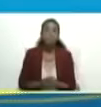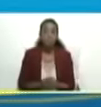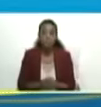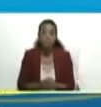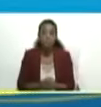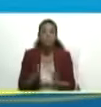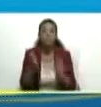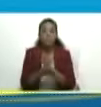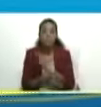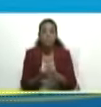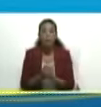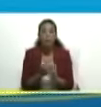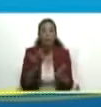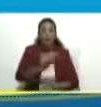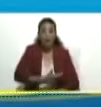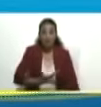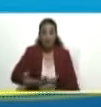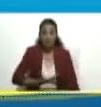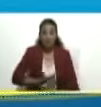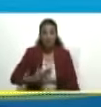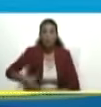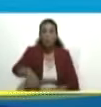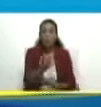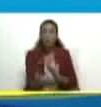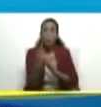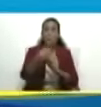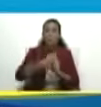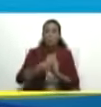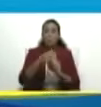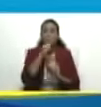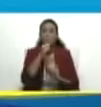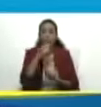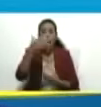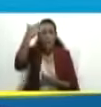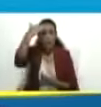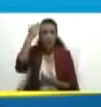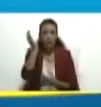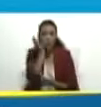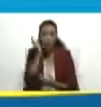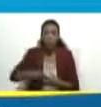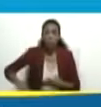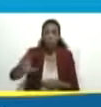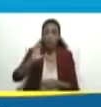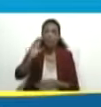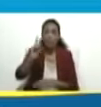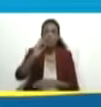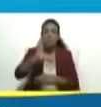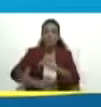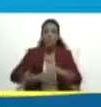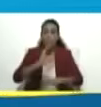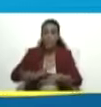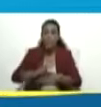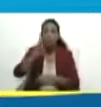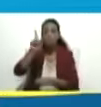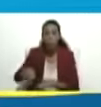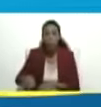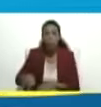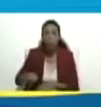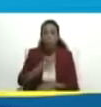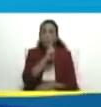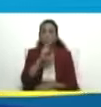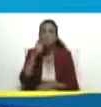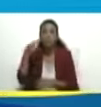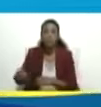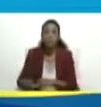Por las alcaldías del país estarían la alcaldesa de la capital, de Caracas. Aquí siguen poniendo en todos lados